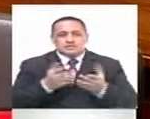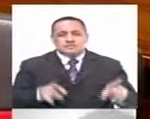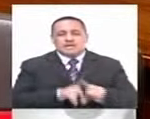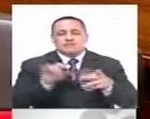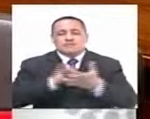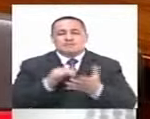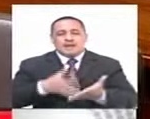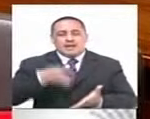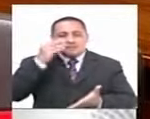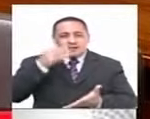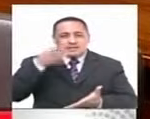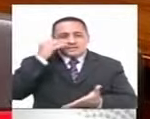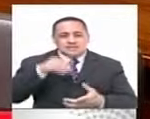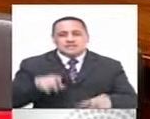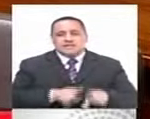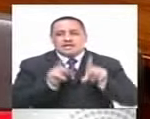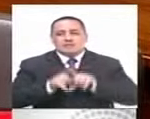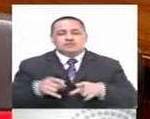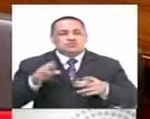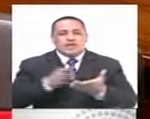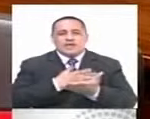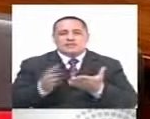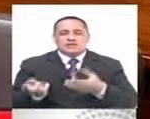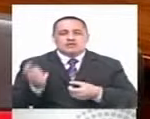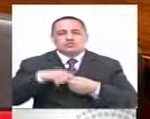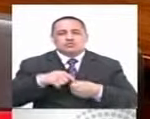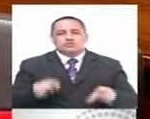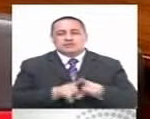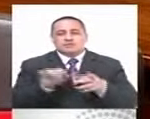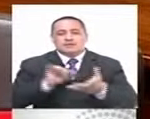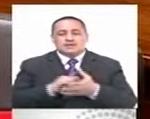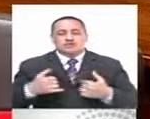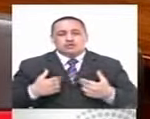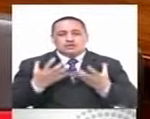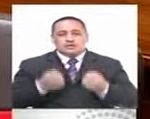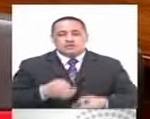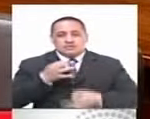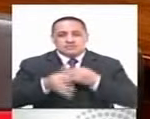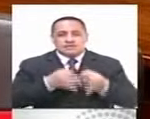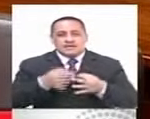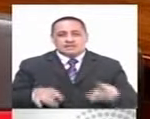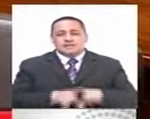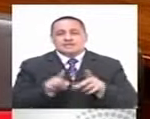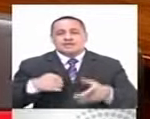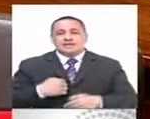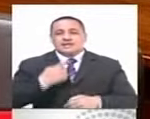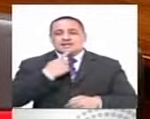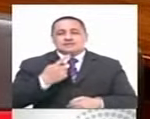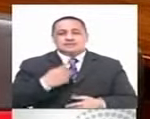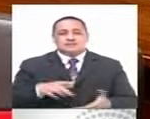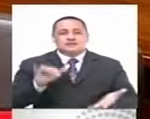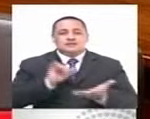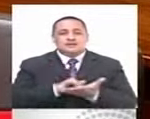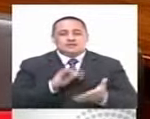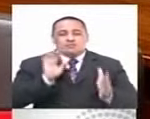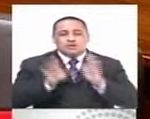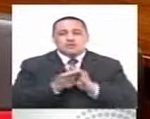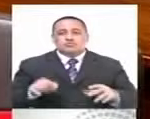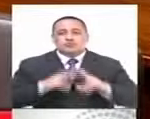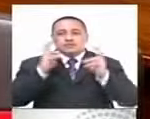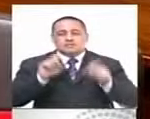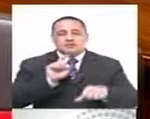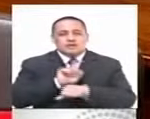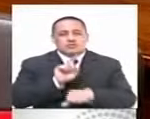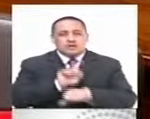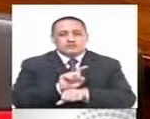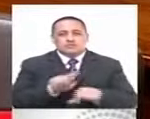para aprender, no está considerado. Lo otro que quisiera señalar también es que el tema de la